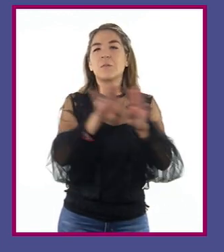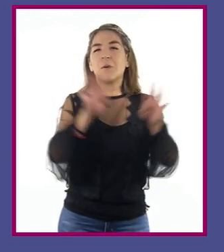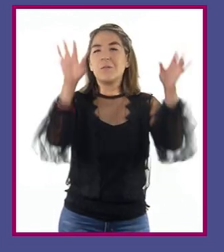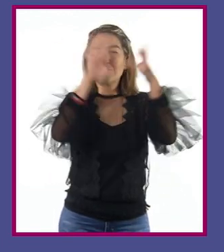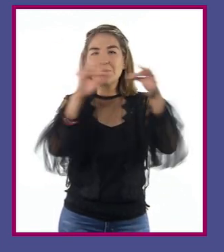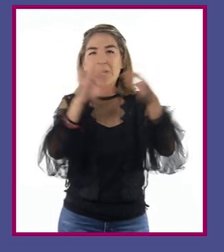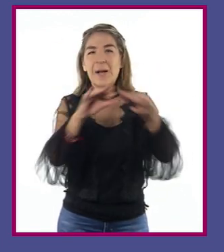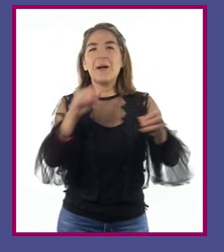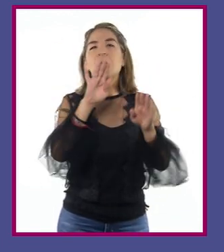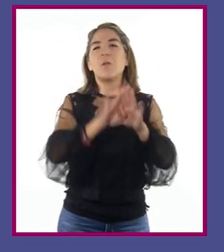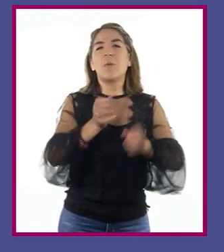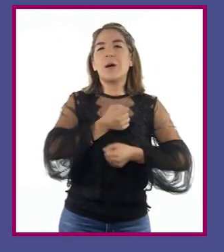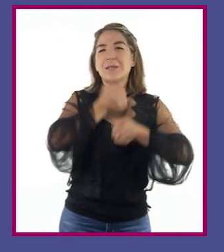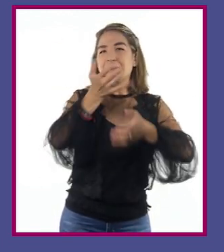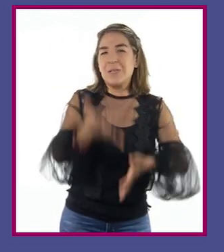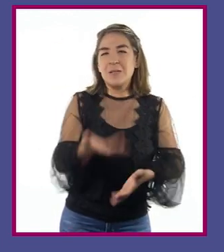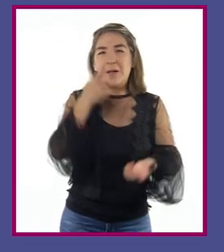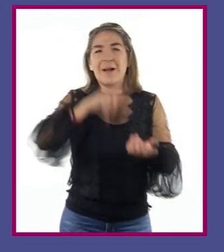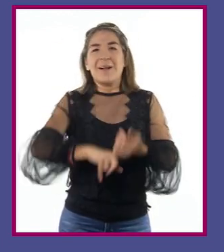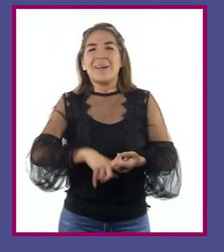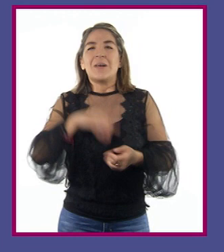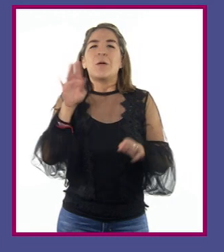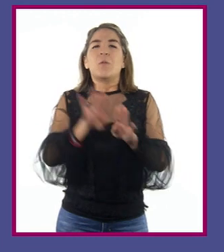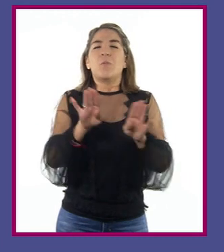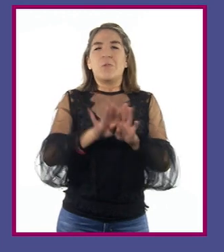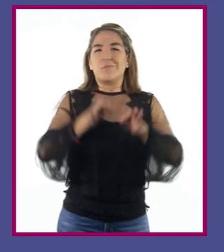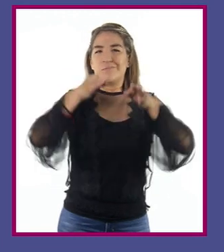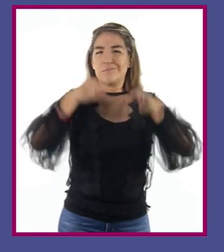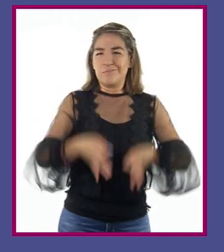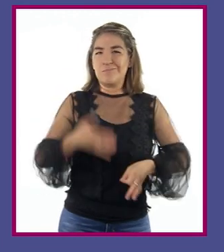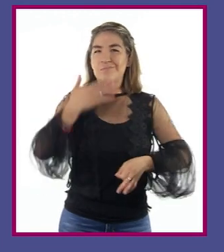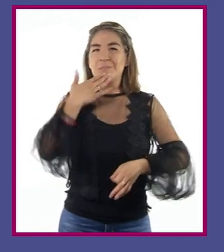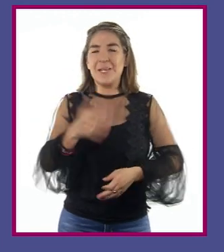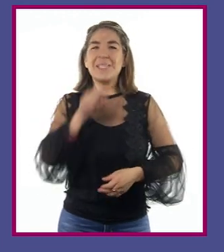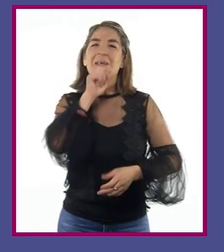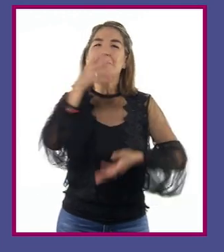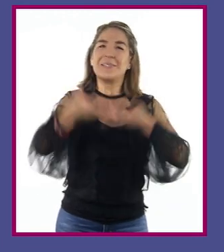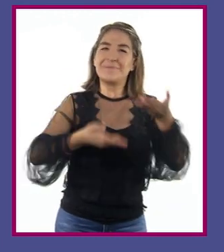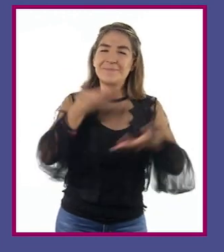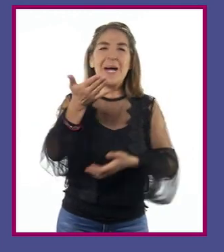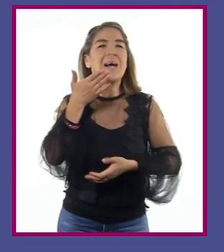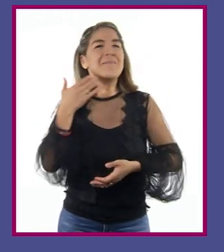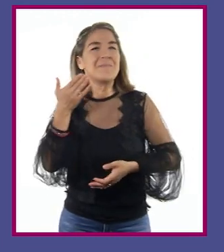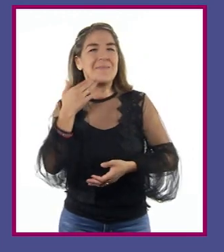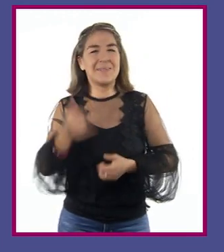usa expresiones con mayor grado de formalidad y cortesía.